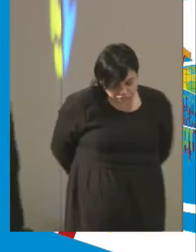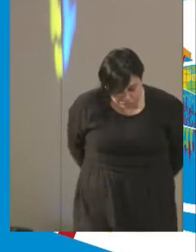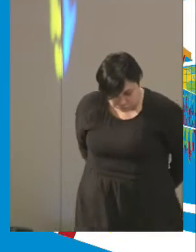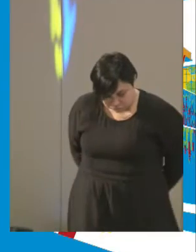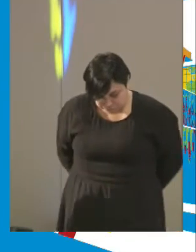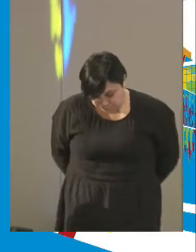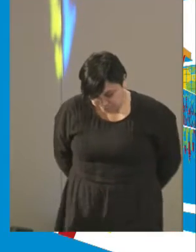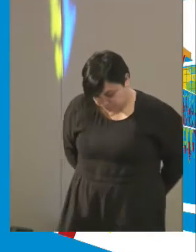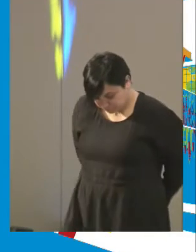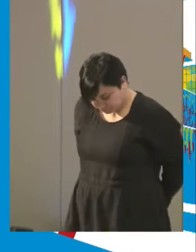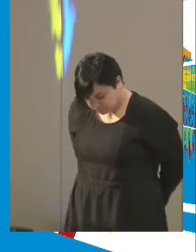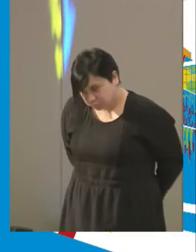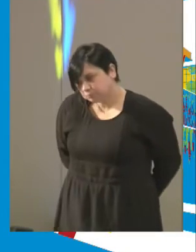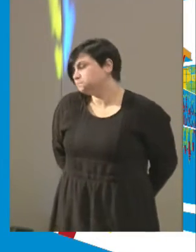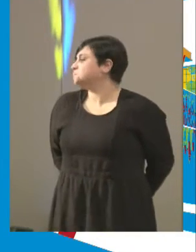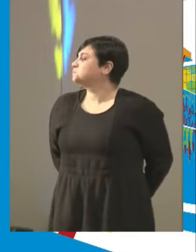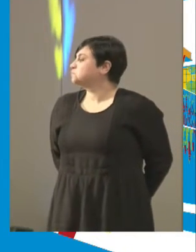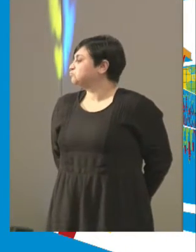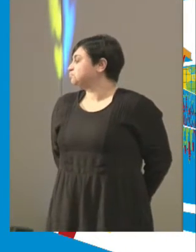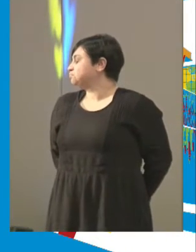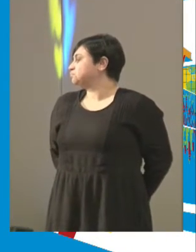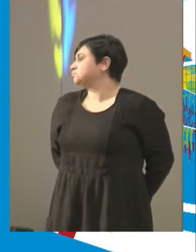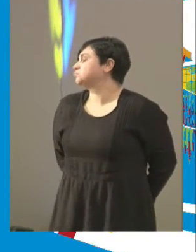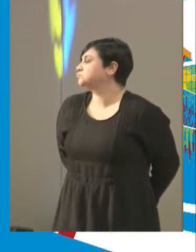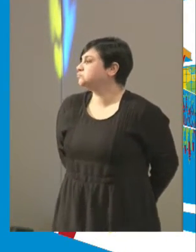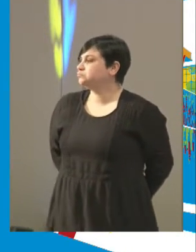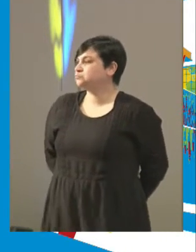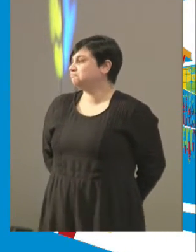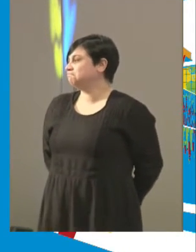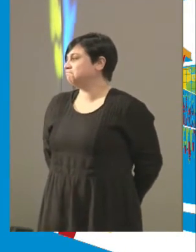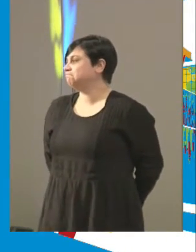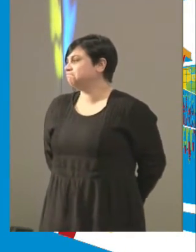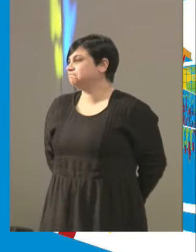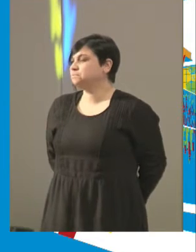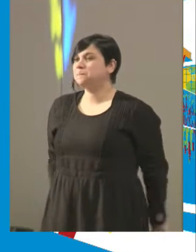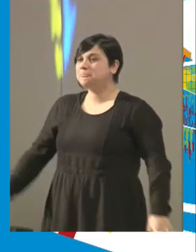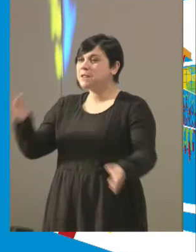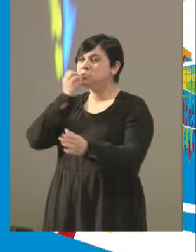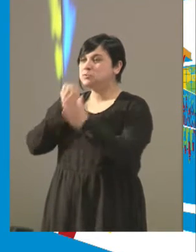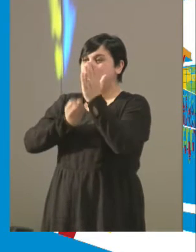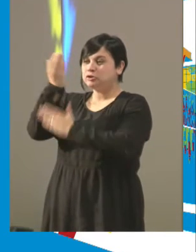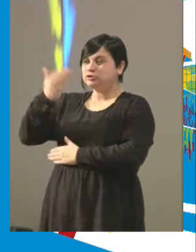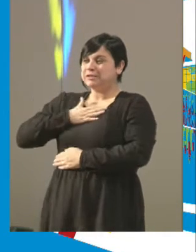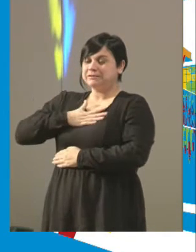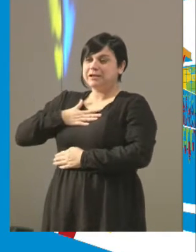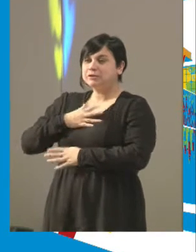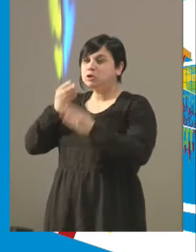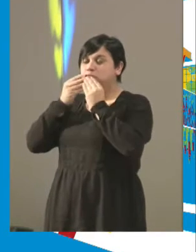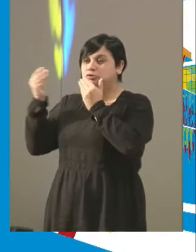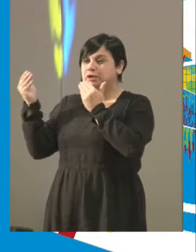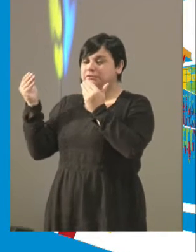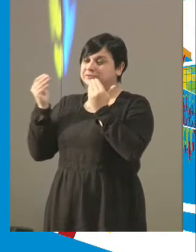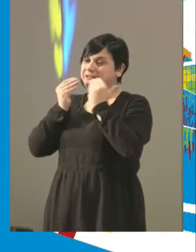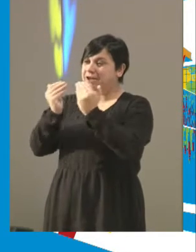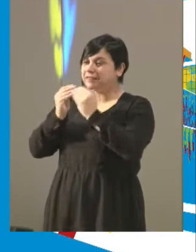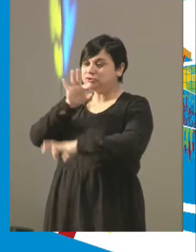¿Qué tal? Buenos días, encantado de estar. Muchas gracias a la organización